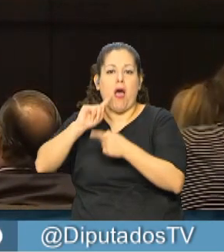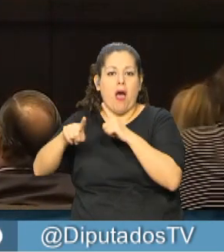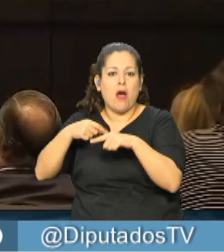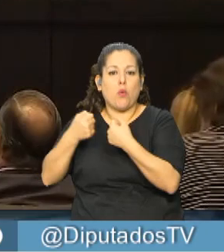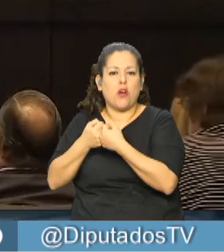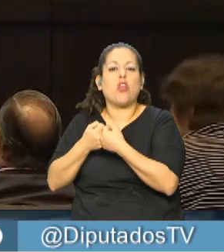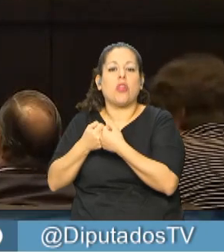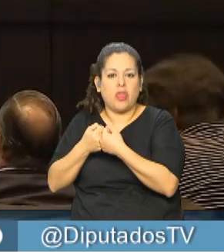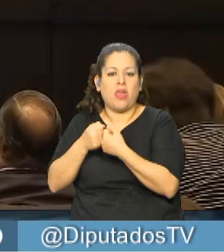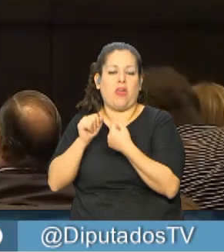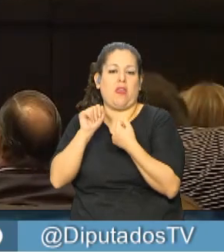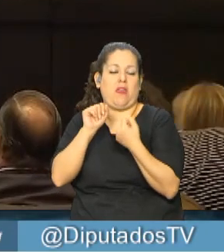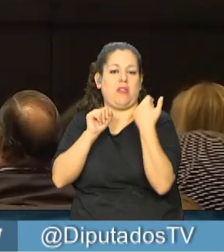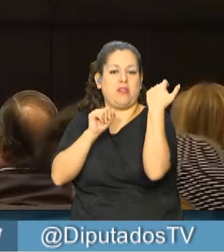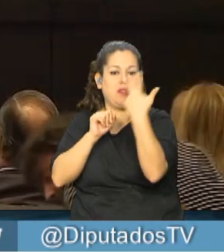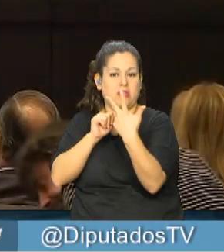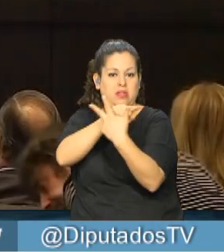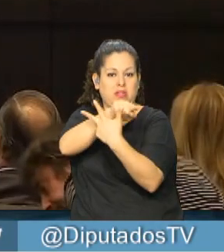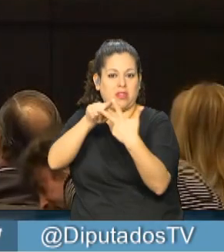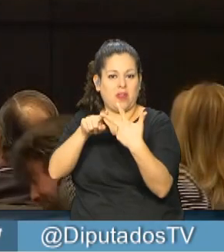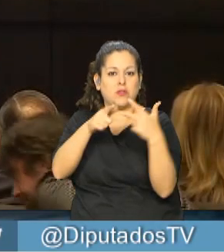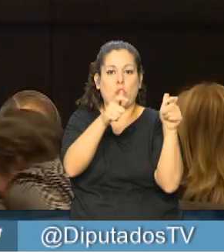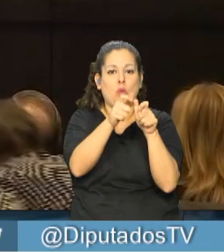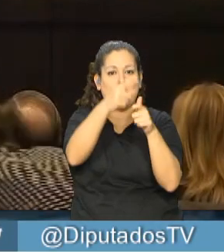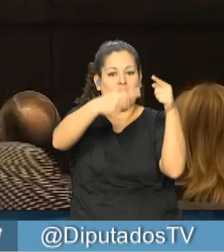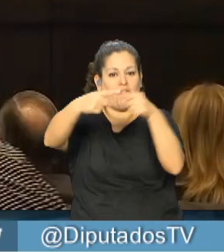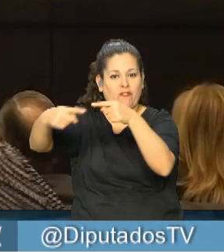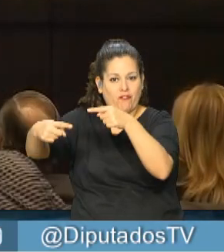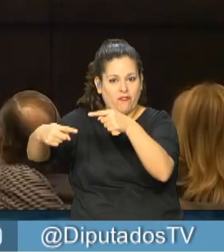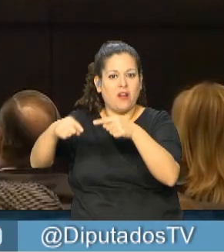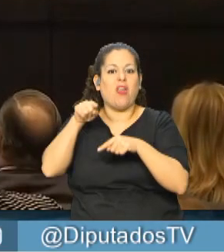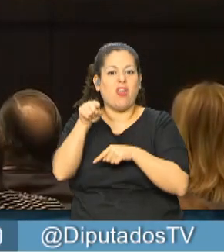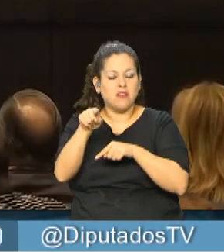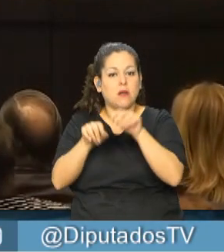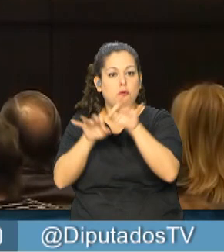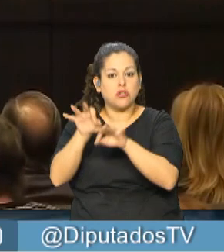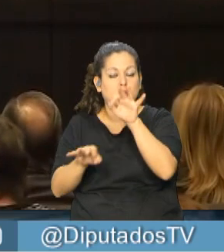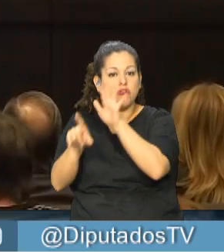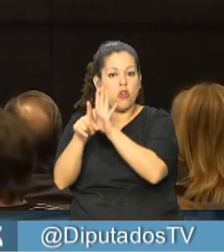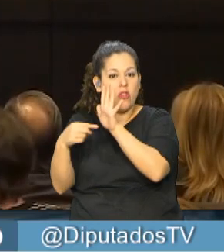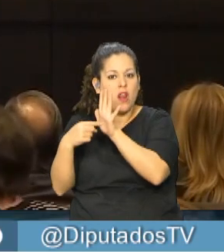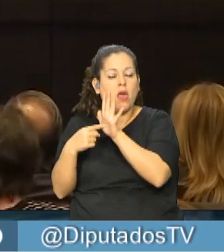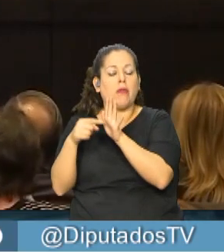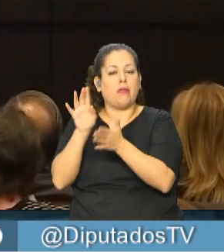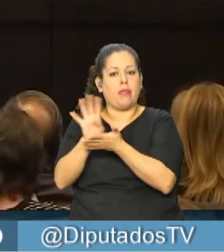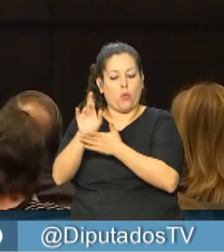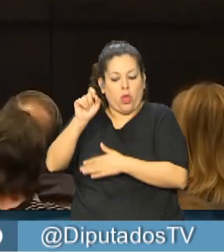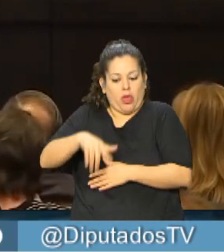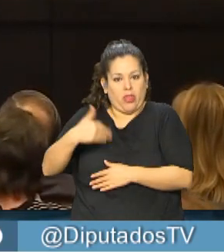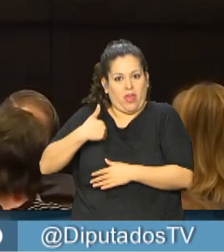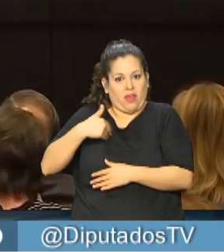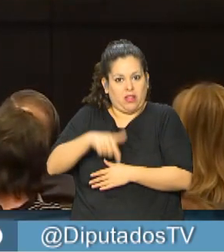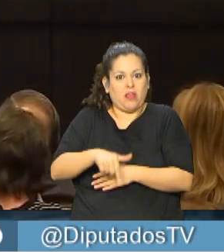bonos, porque hablan y exceptúa del proyecto de ley tanto la deuda que tiene interna el Estado con el